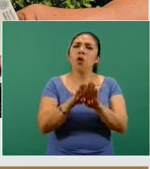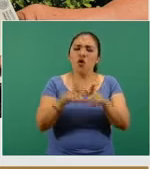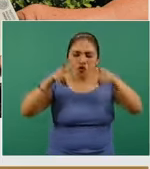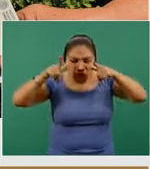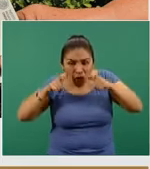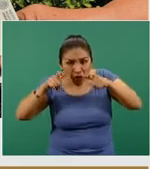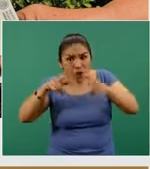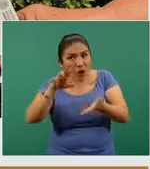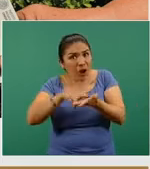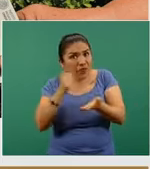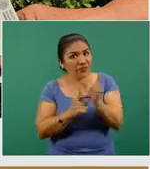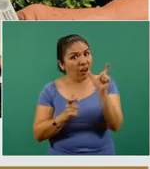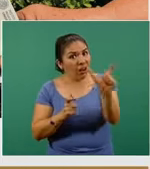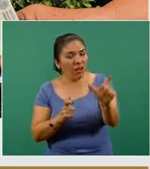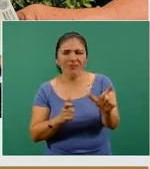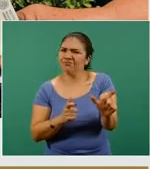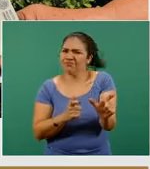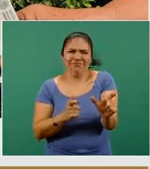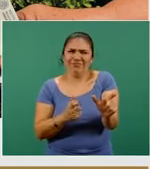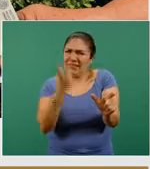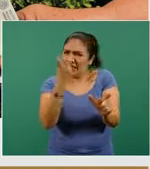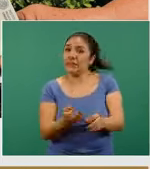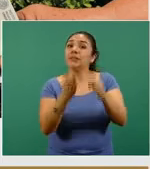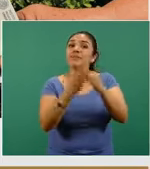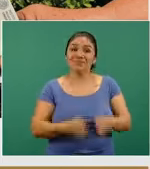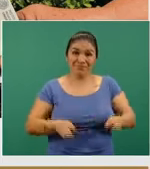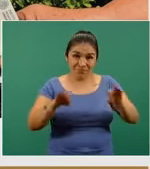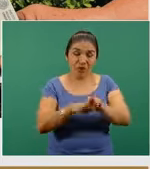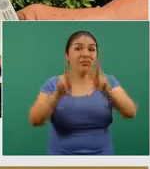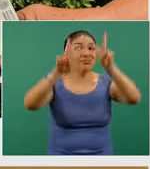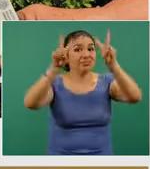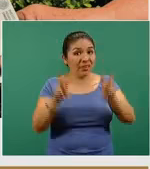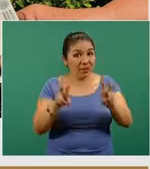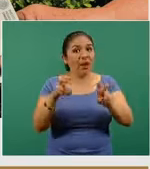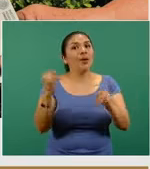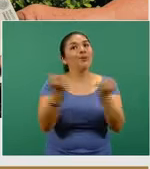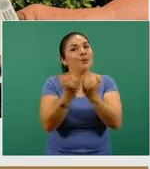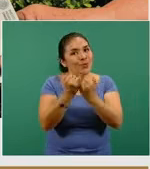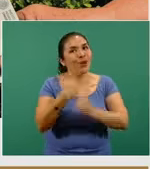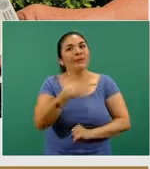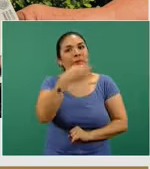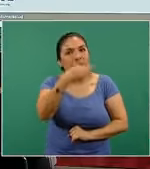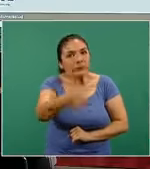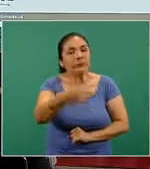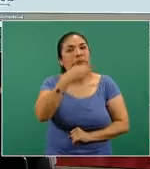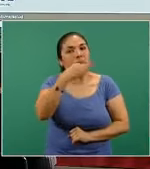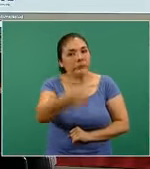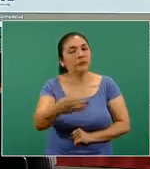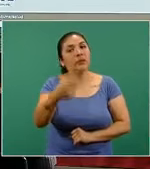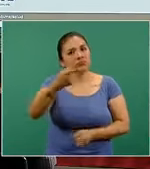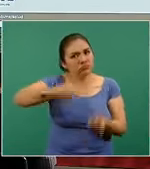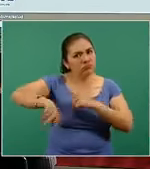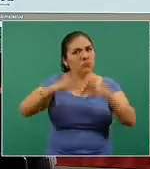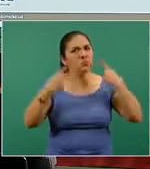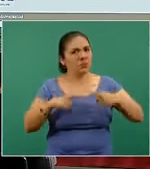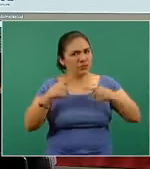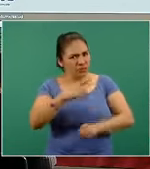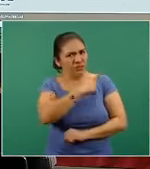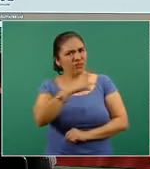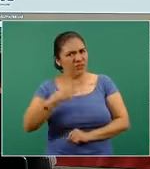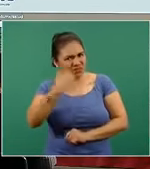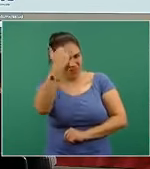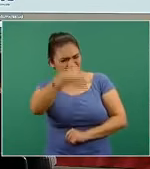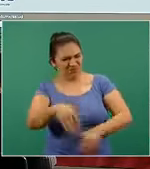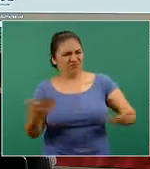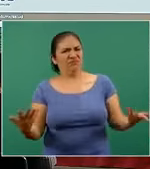una foto. Obviamente es importante, y esto es un tema también donde nosotros tenemos como ciudadanos que obviamente